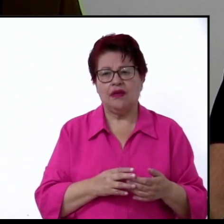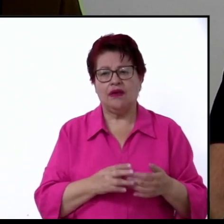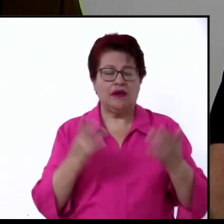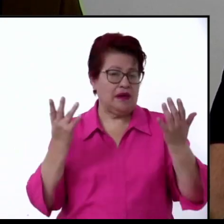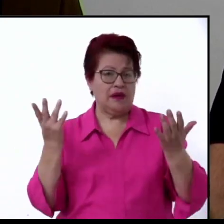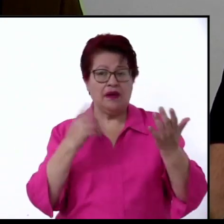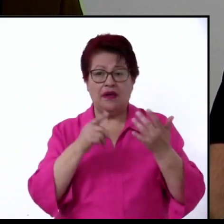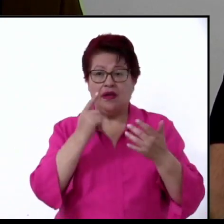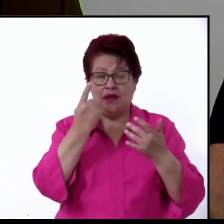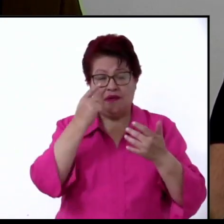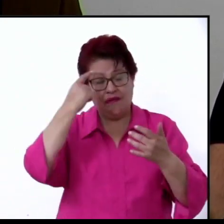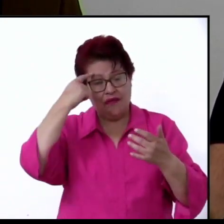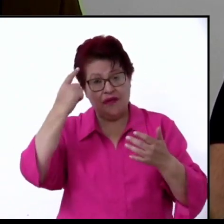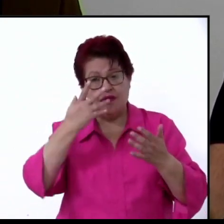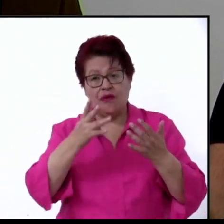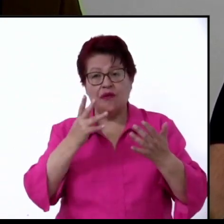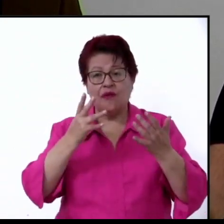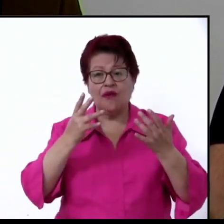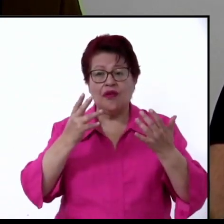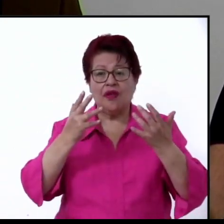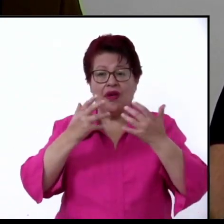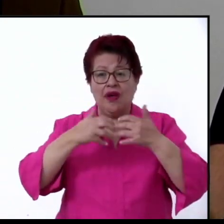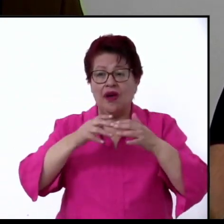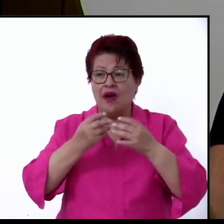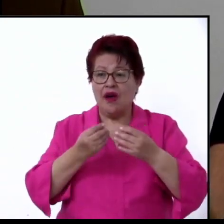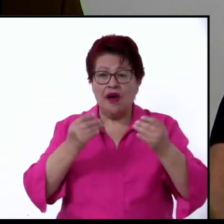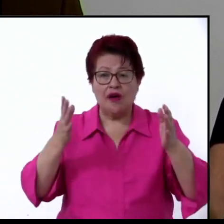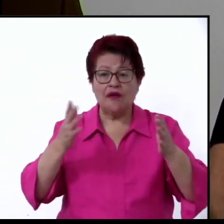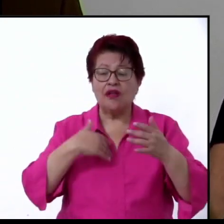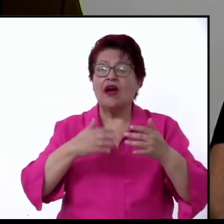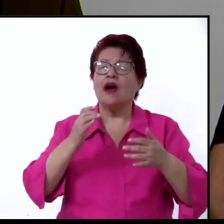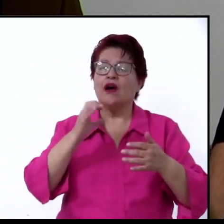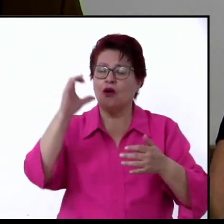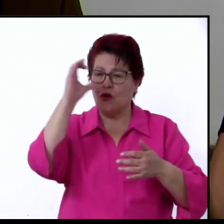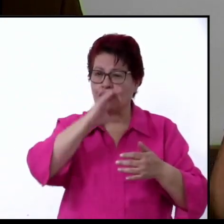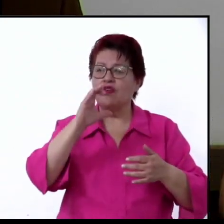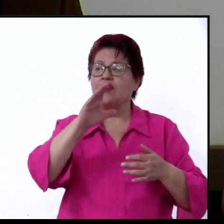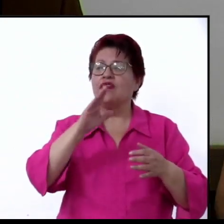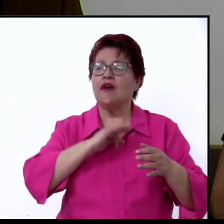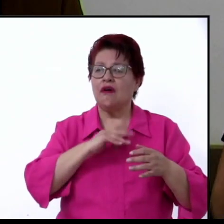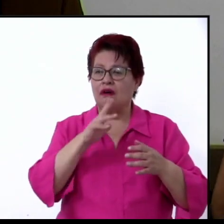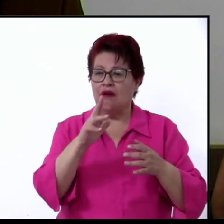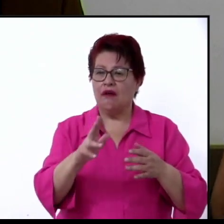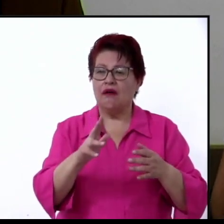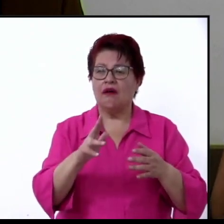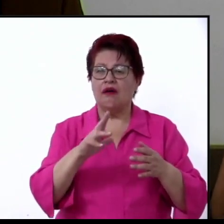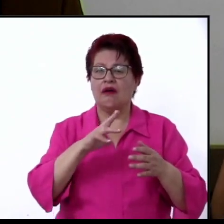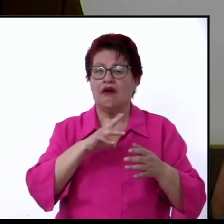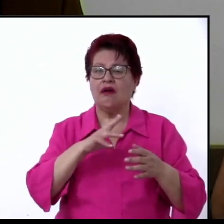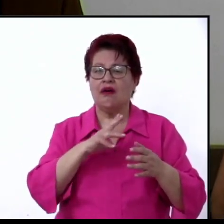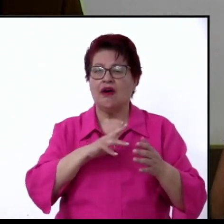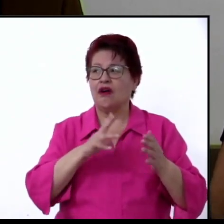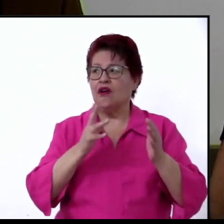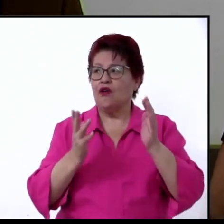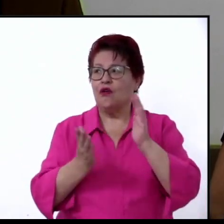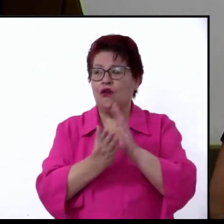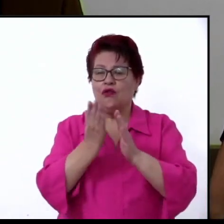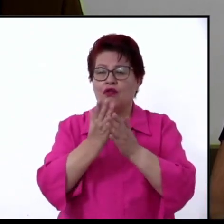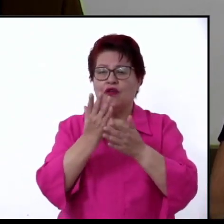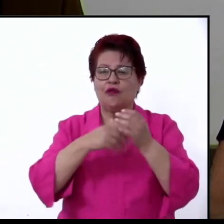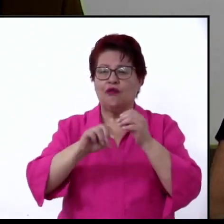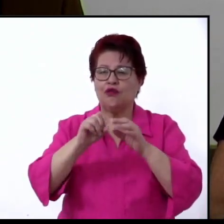disruptiva, tiene que ver con una estructura mental que está consciente de que se tienen que deconstruir